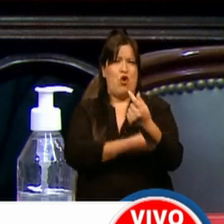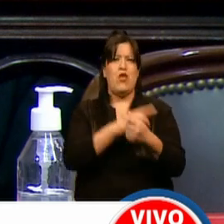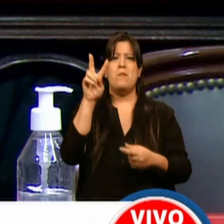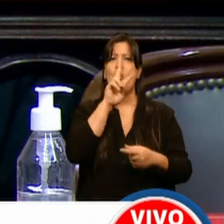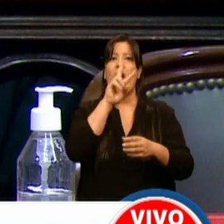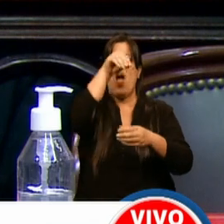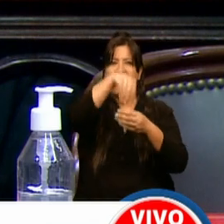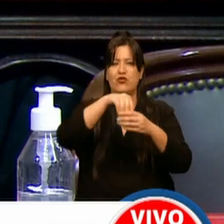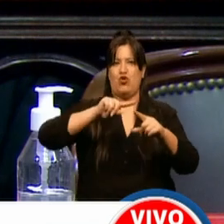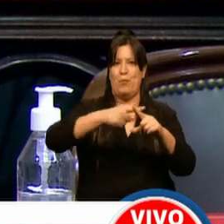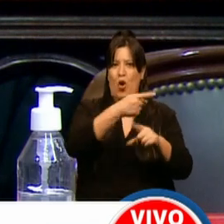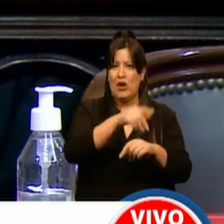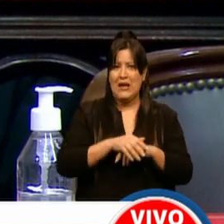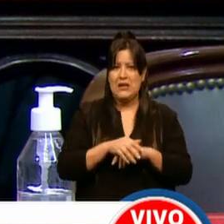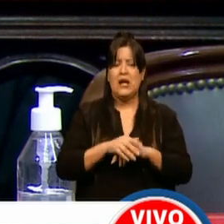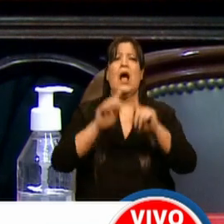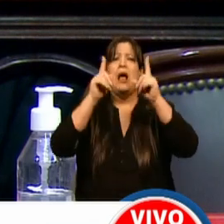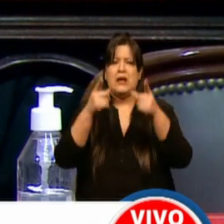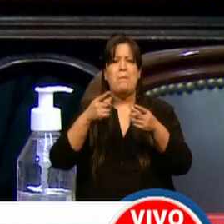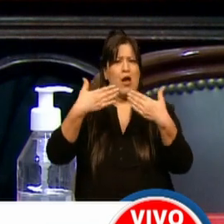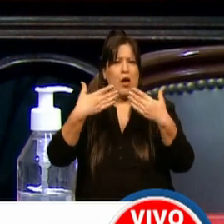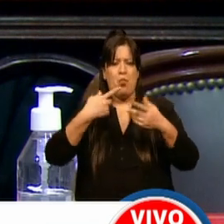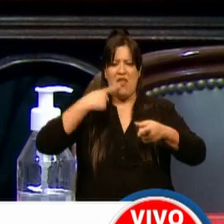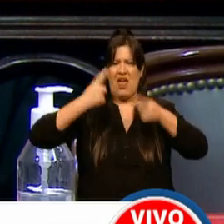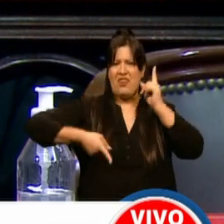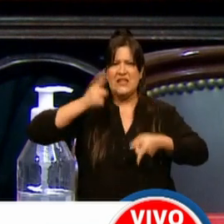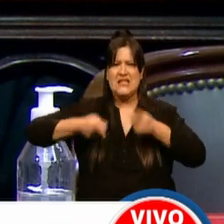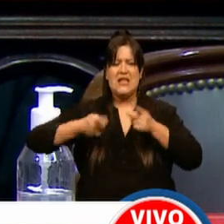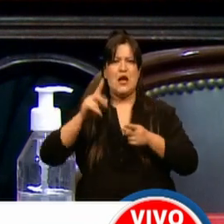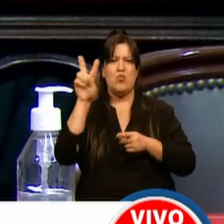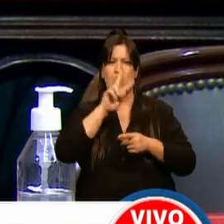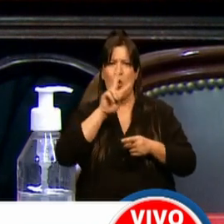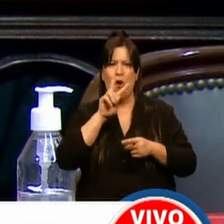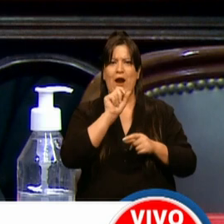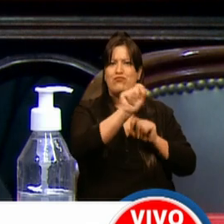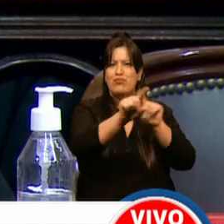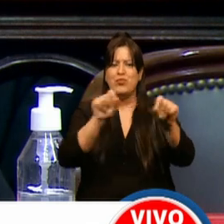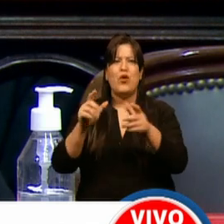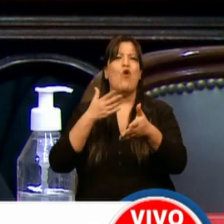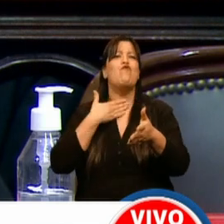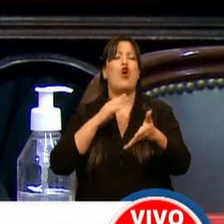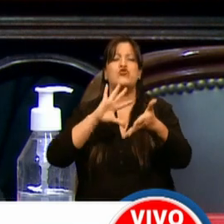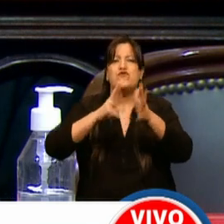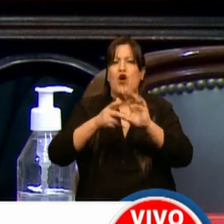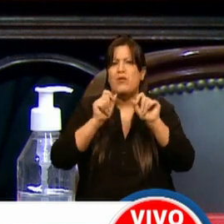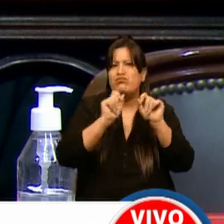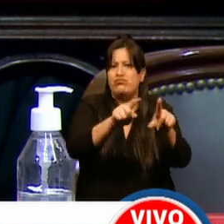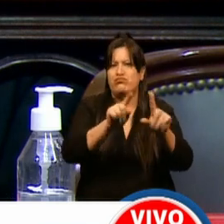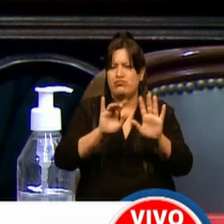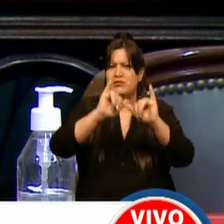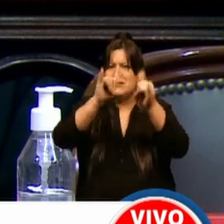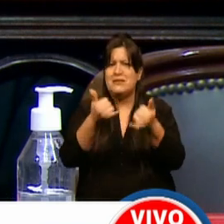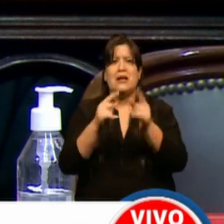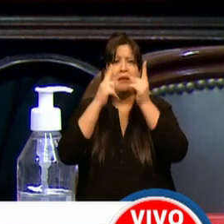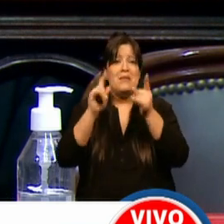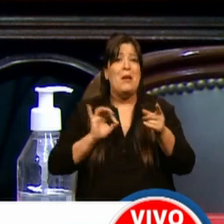a la posibilidad de estar en la toma de decisiones a tener una voz propia he dedicado la